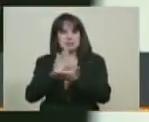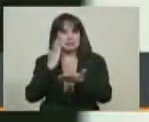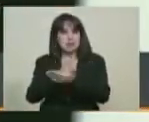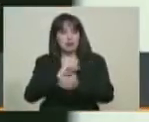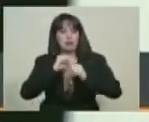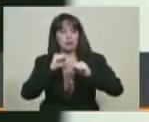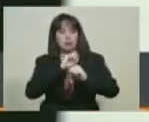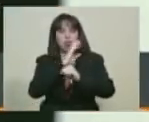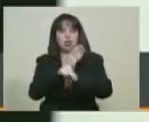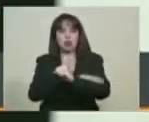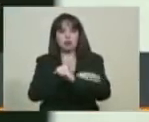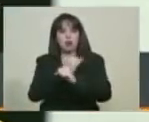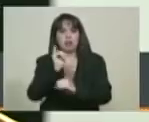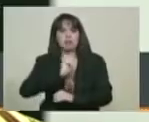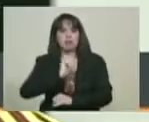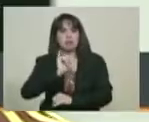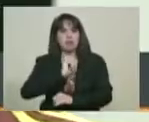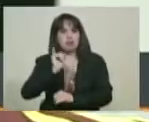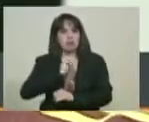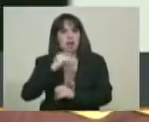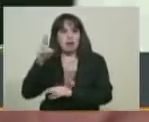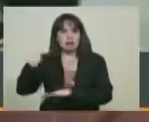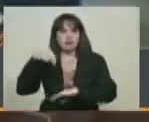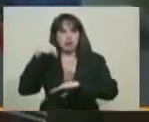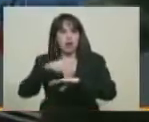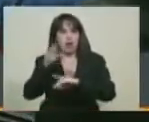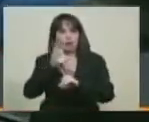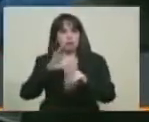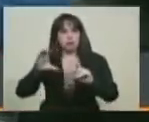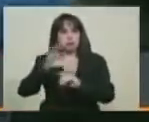sector de la identidad nacional, de la cultura nacional.